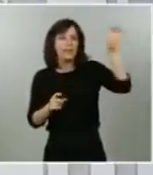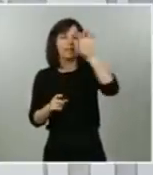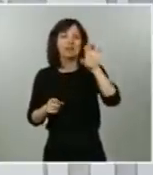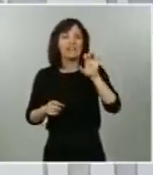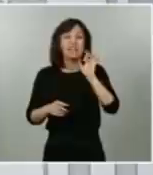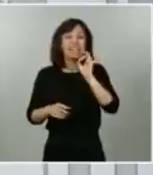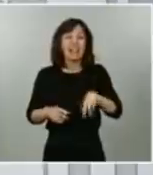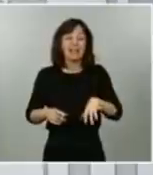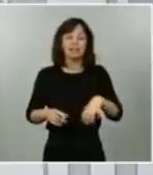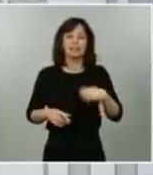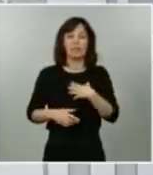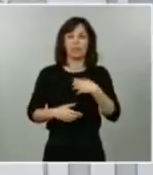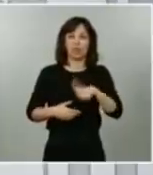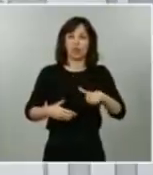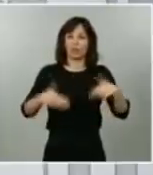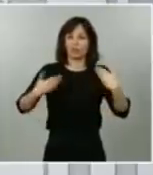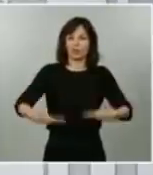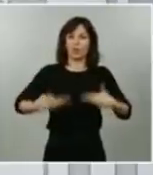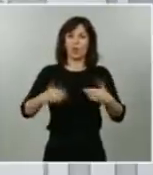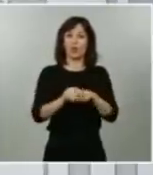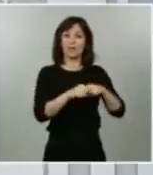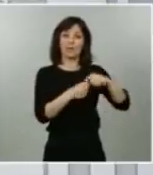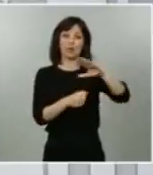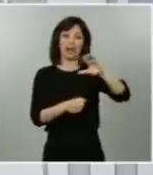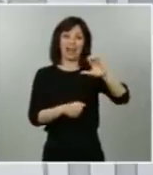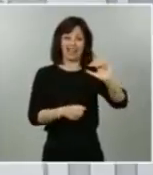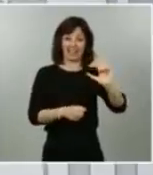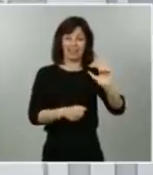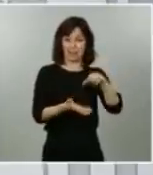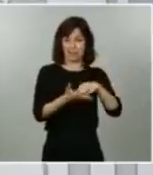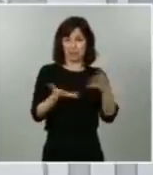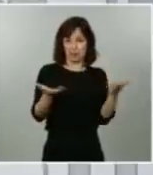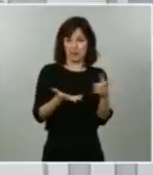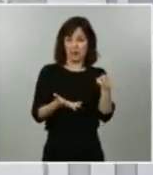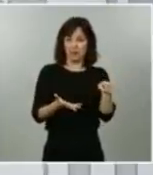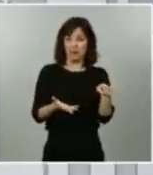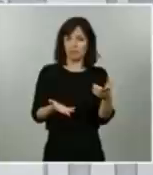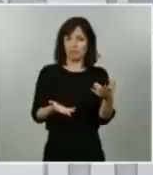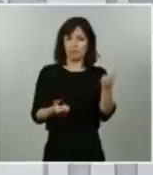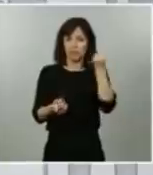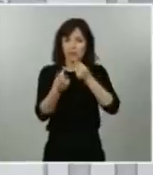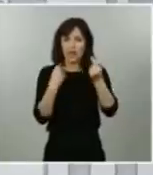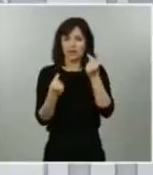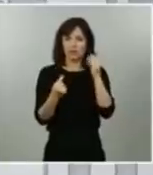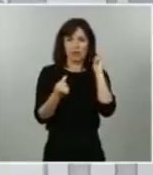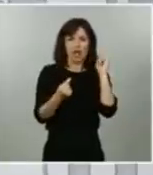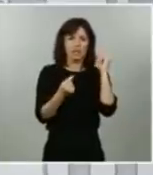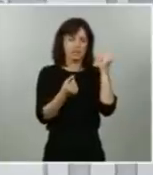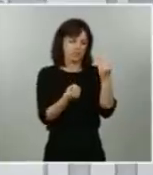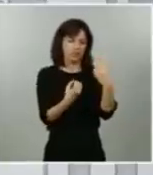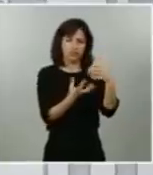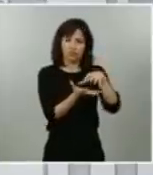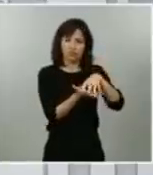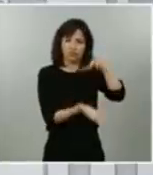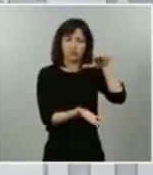y son los miembros del cahe del centro de emergencia que están con todos los datos disponibles y que disponen de todos los criterios